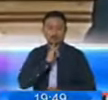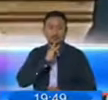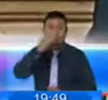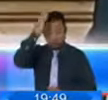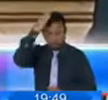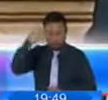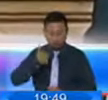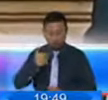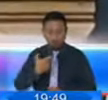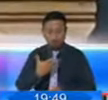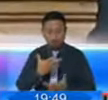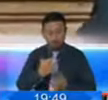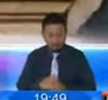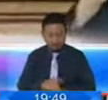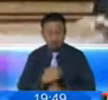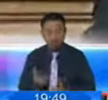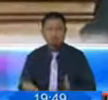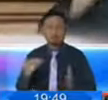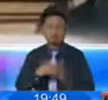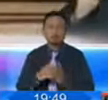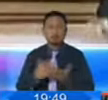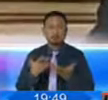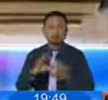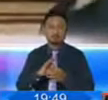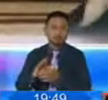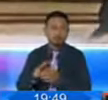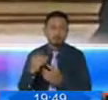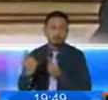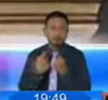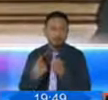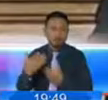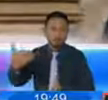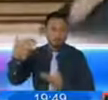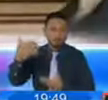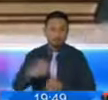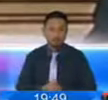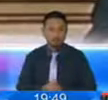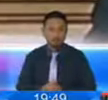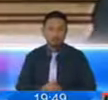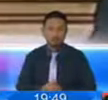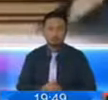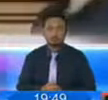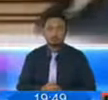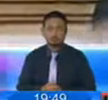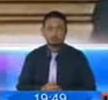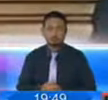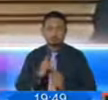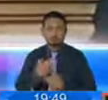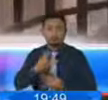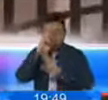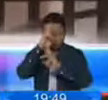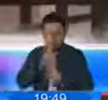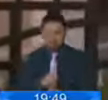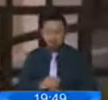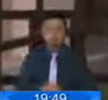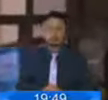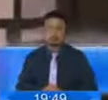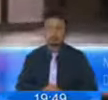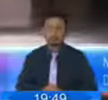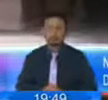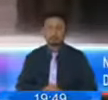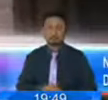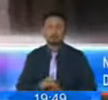mi deseo de restablecer relaciones políticas, de diálogo, de respeto. A lo que Donald